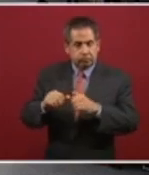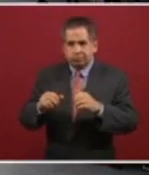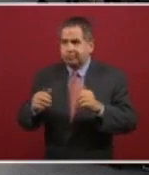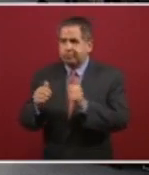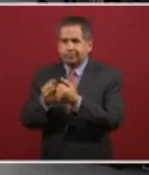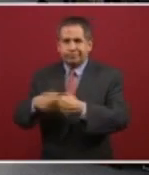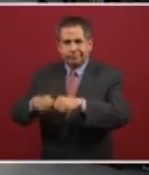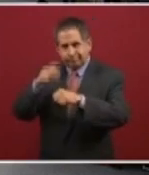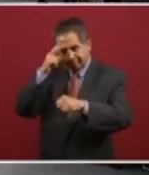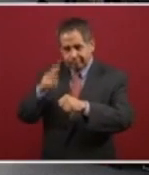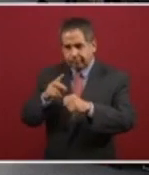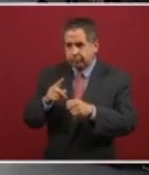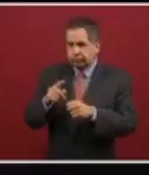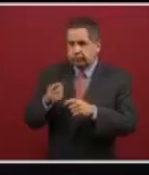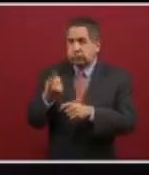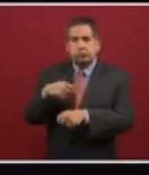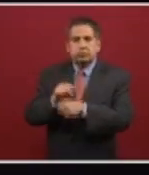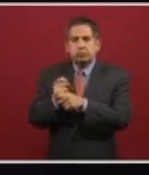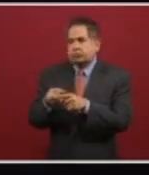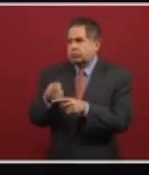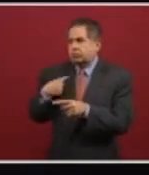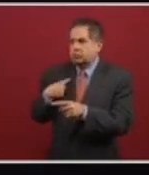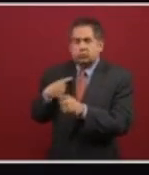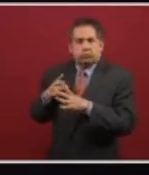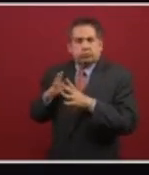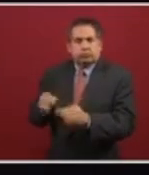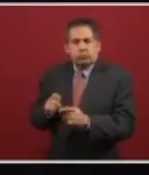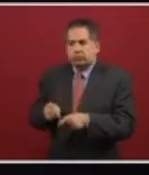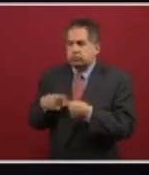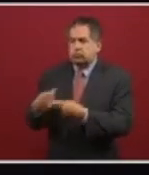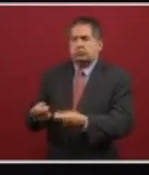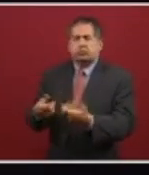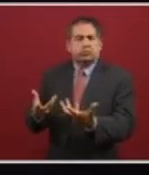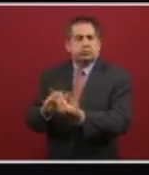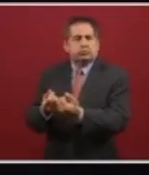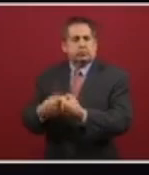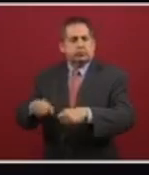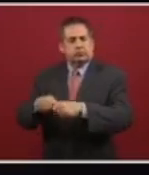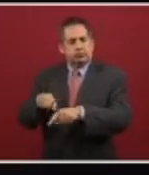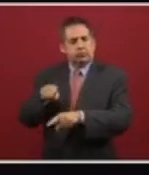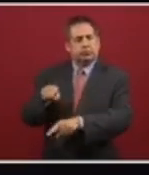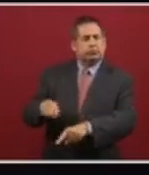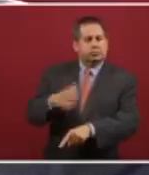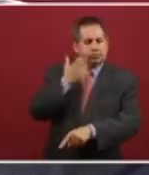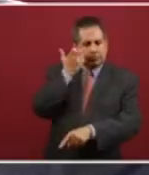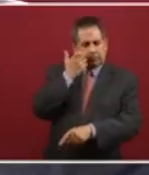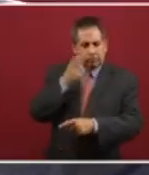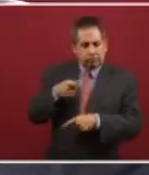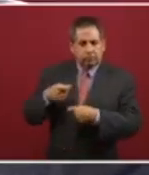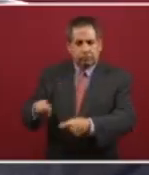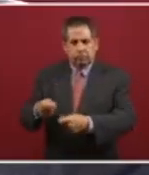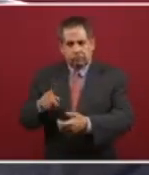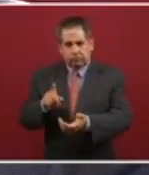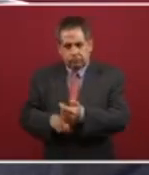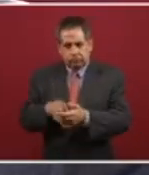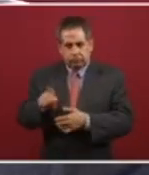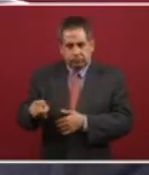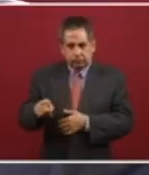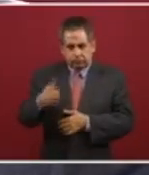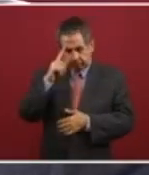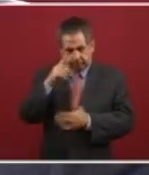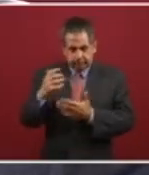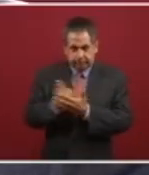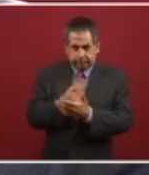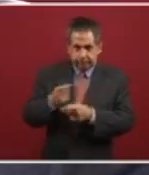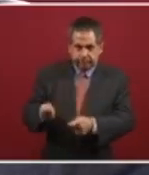se creó una semana antes de que se le otorgara se declarara